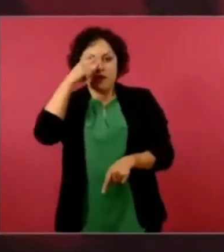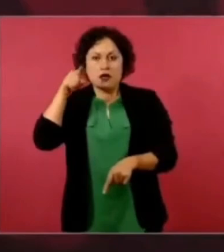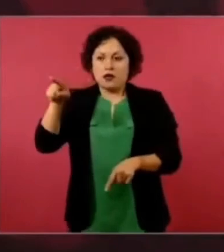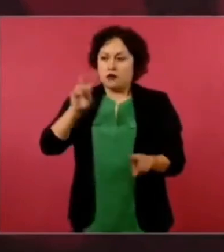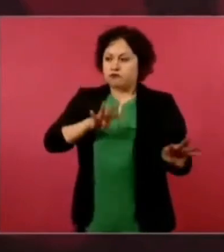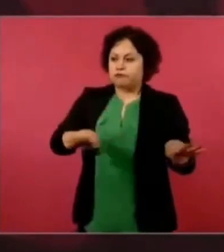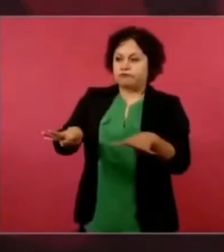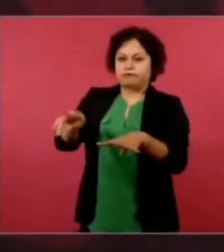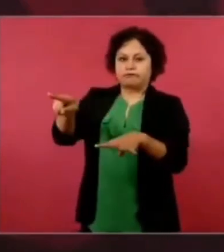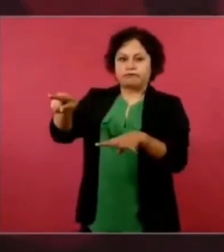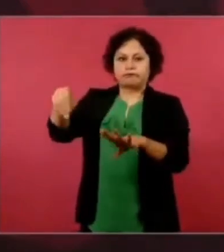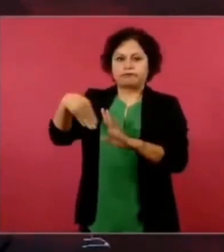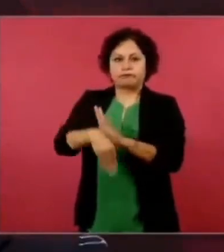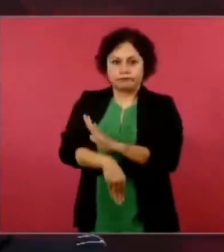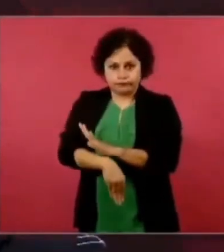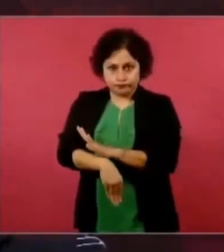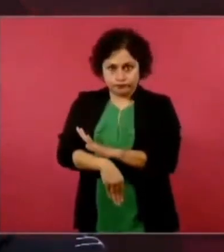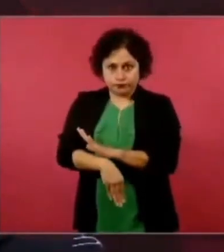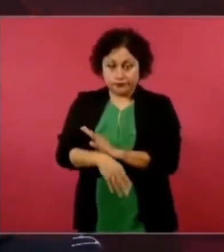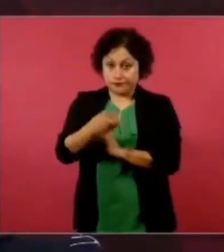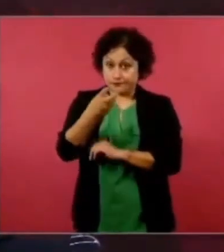Y yo considero